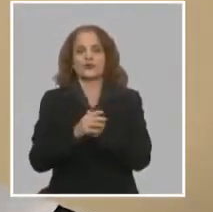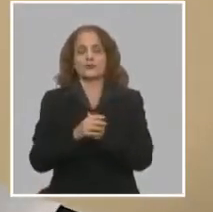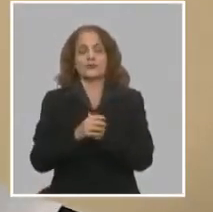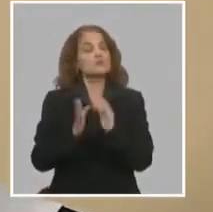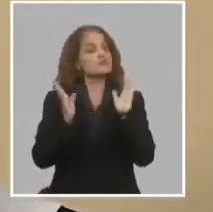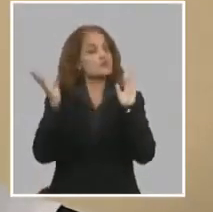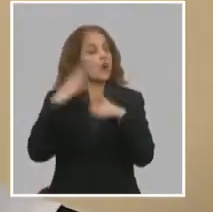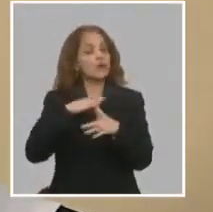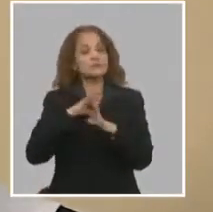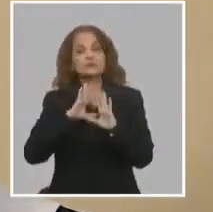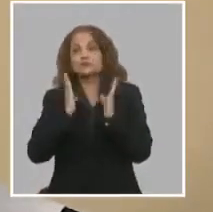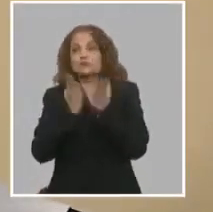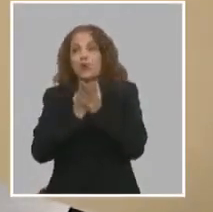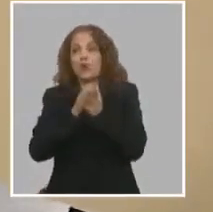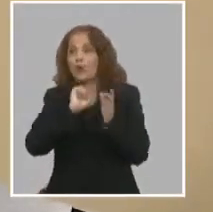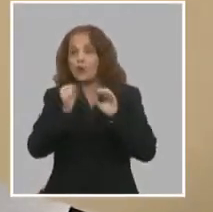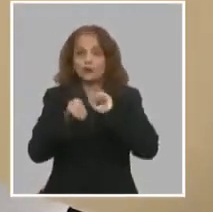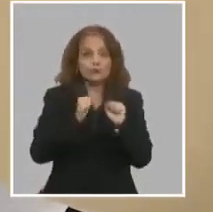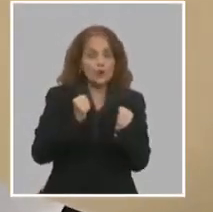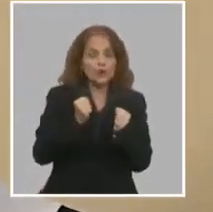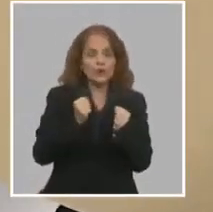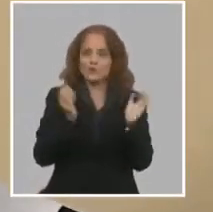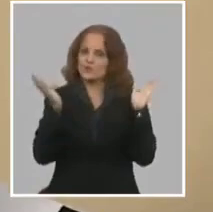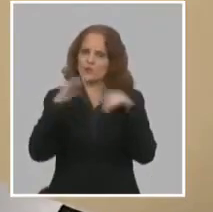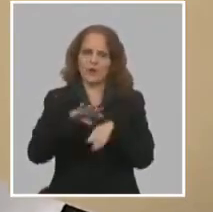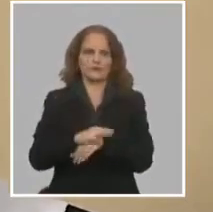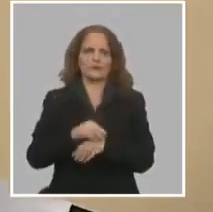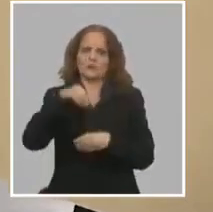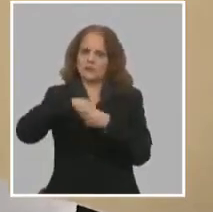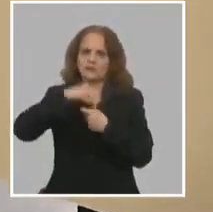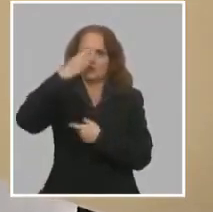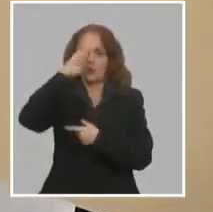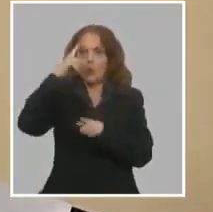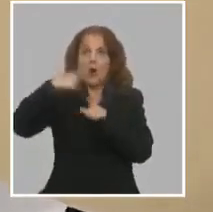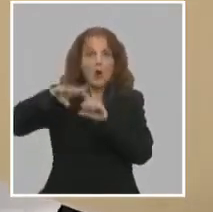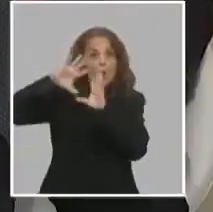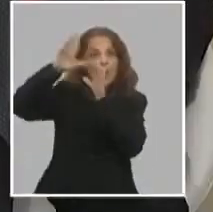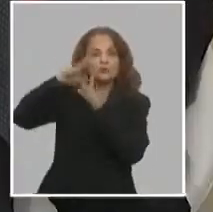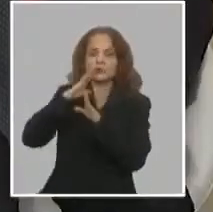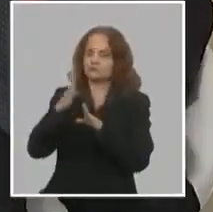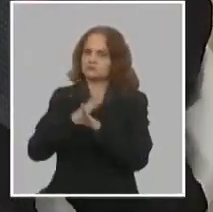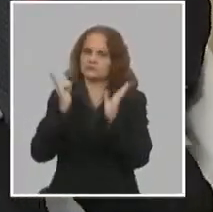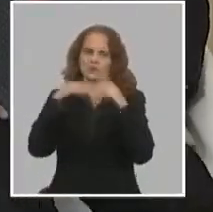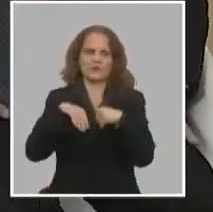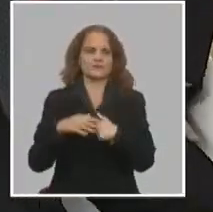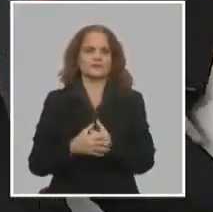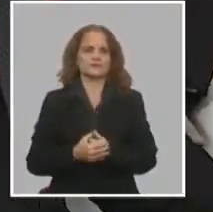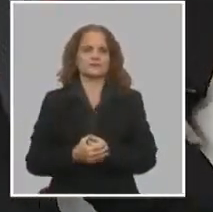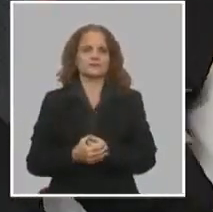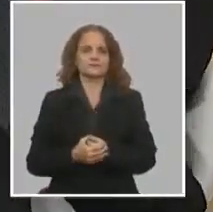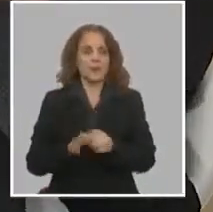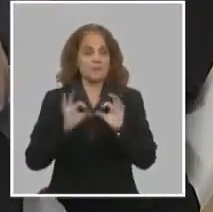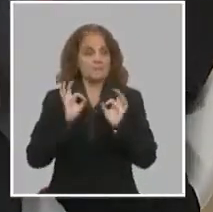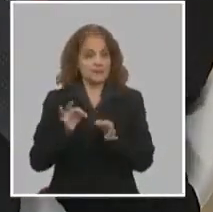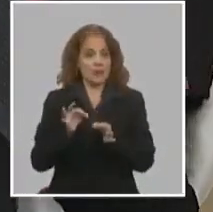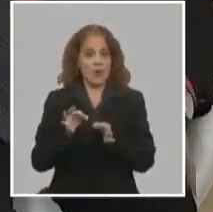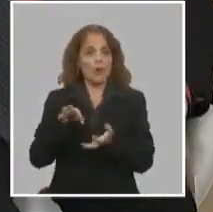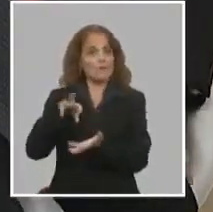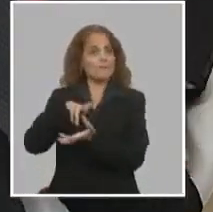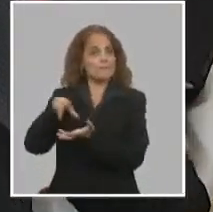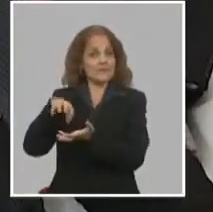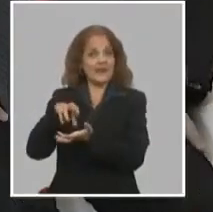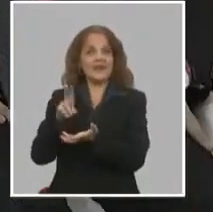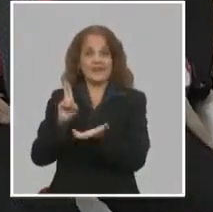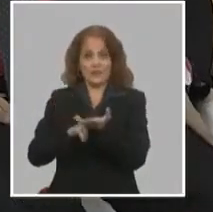ni en nuestro país totalmente ni fuera de nuestro país. O sea, es un reto de los que estuvieron contigo en todo, de los pinareños que han regresado de